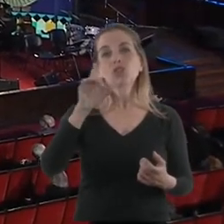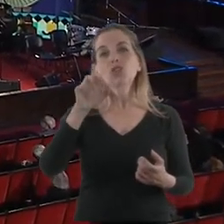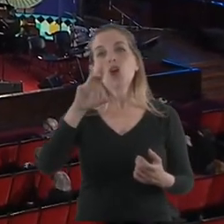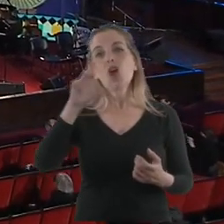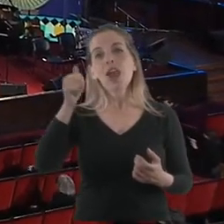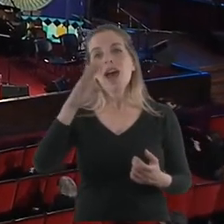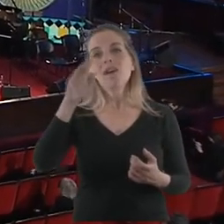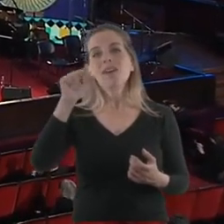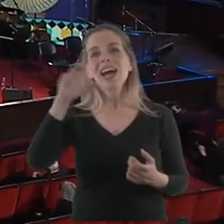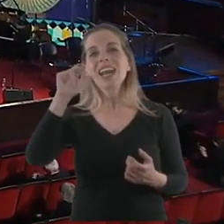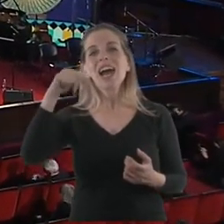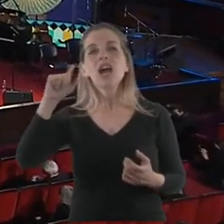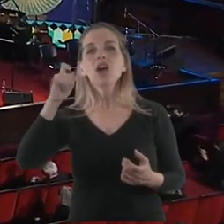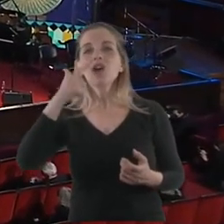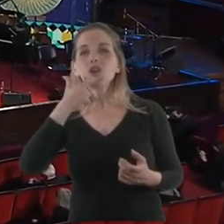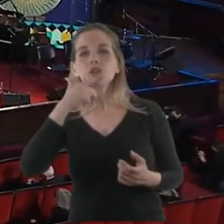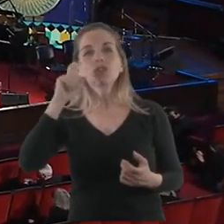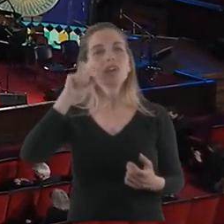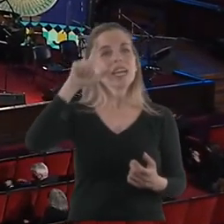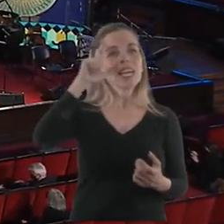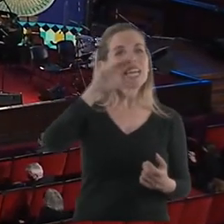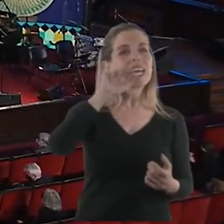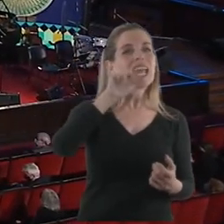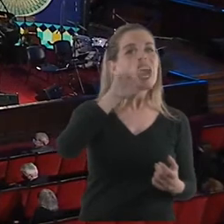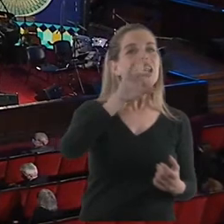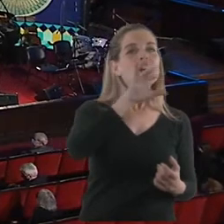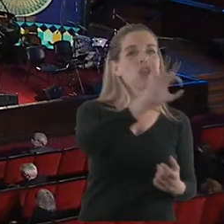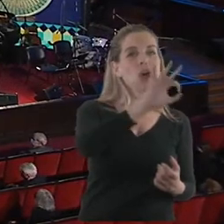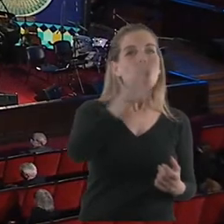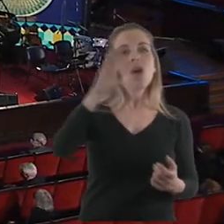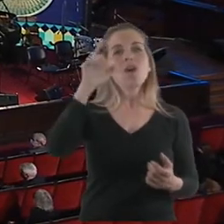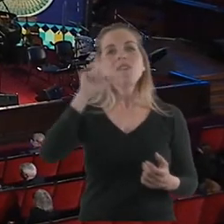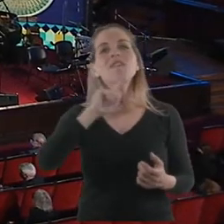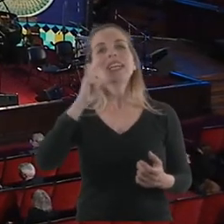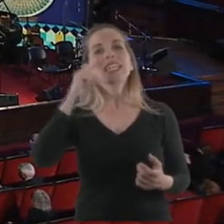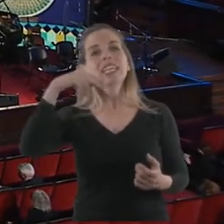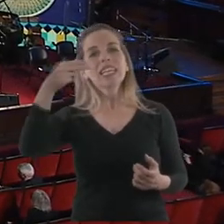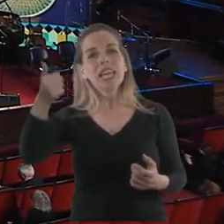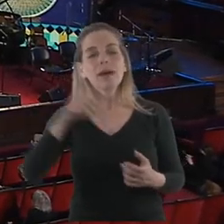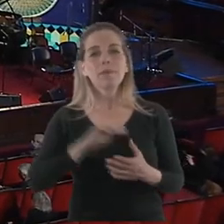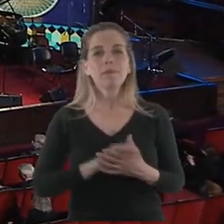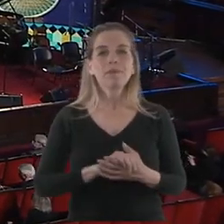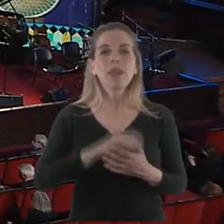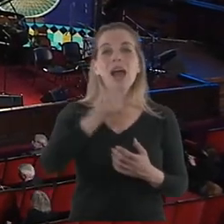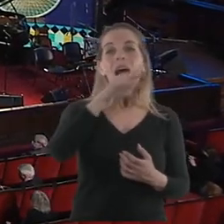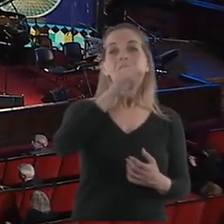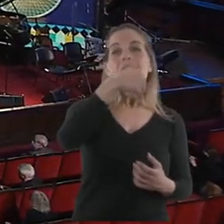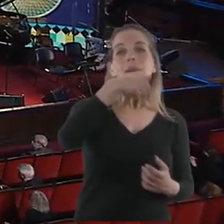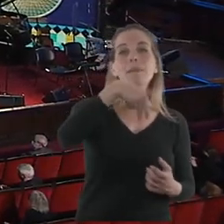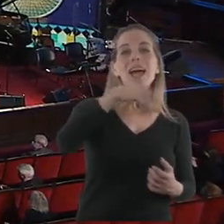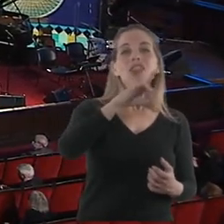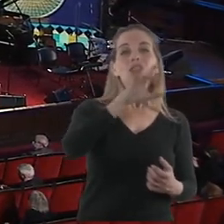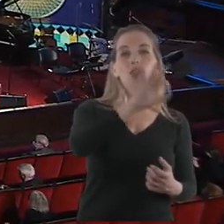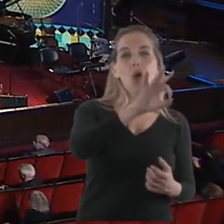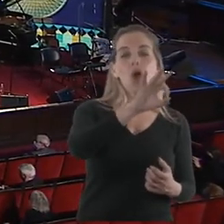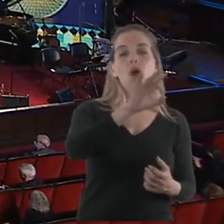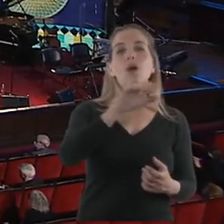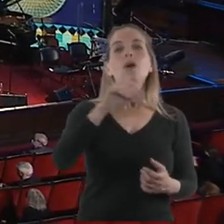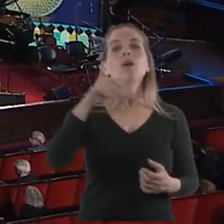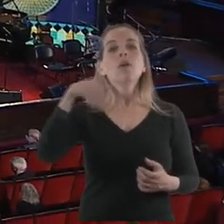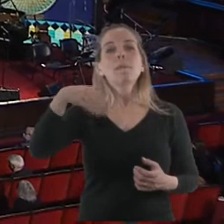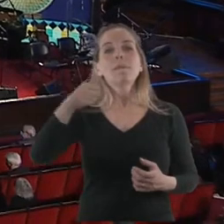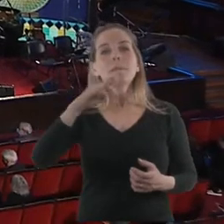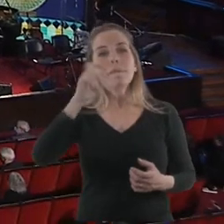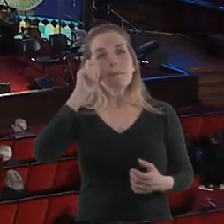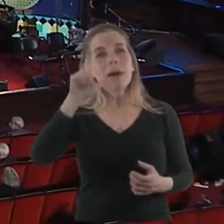Barrancos, Gerardo Bartolomé, Bettina Barrani, Armando Basso,